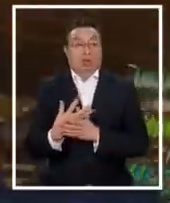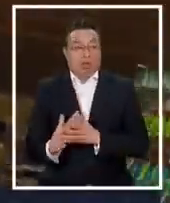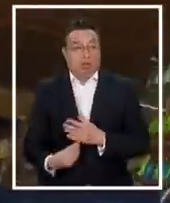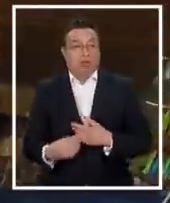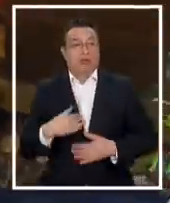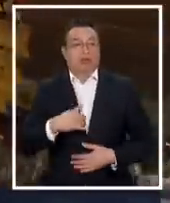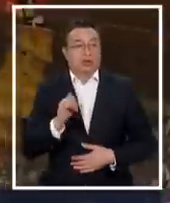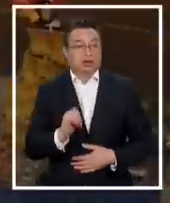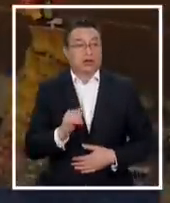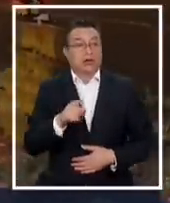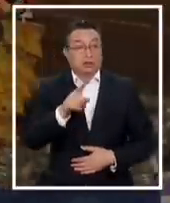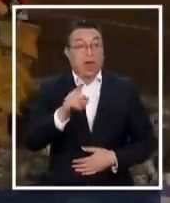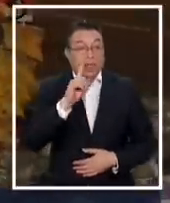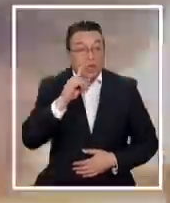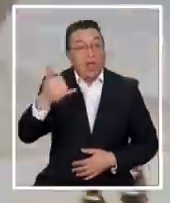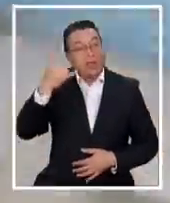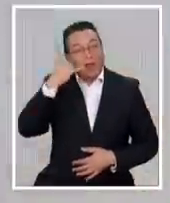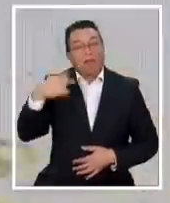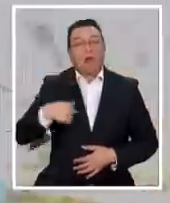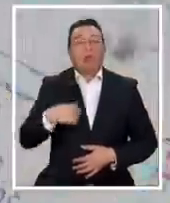buscar manera de... Igual tenés mi teléfono para qué.